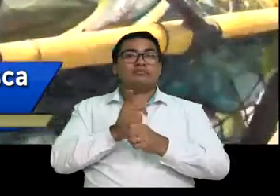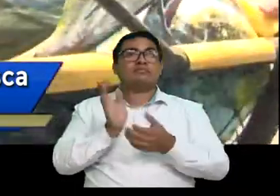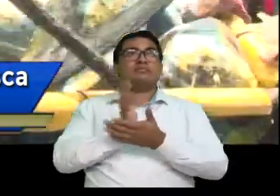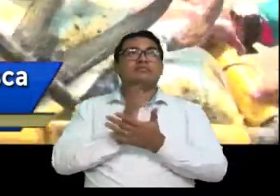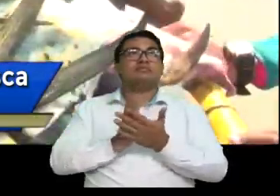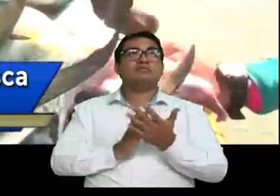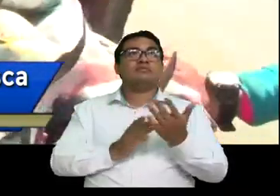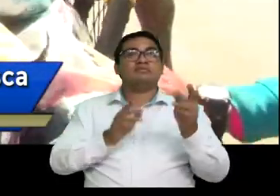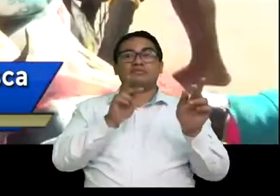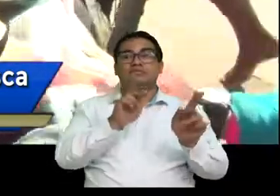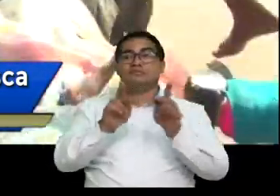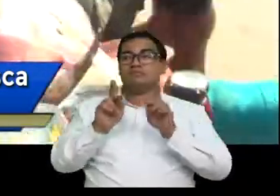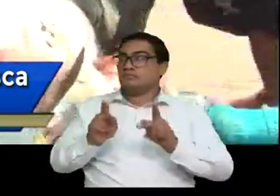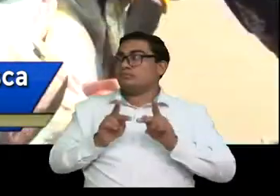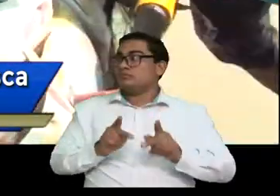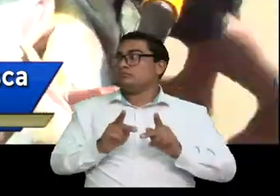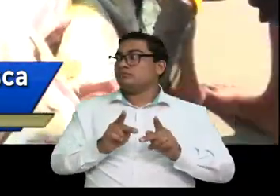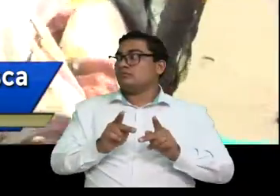los pequeños